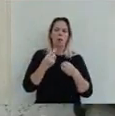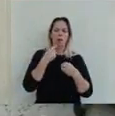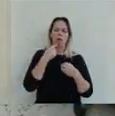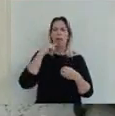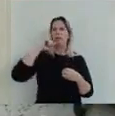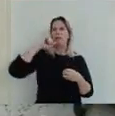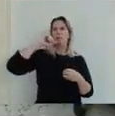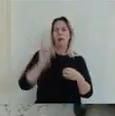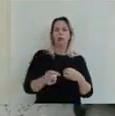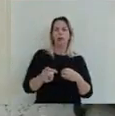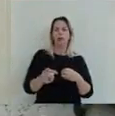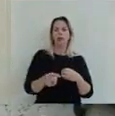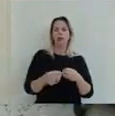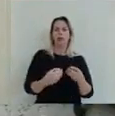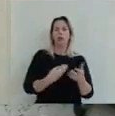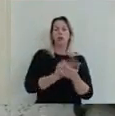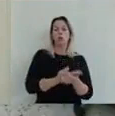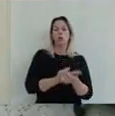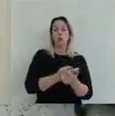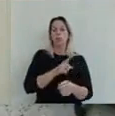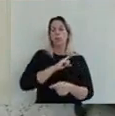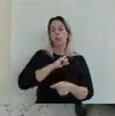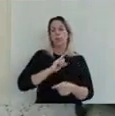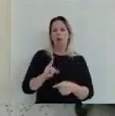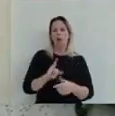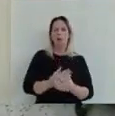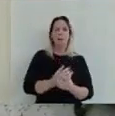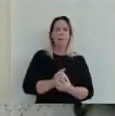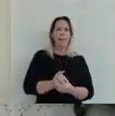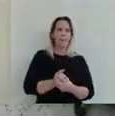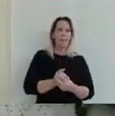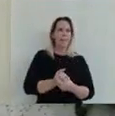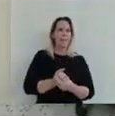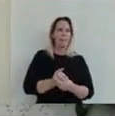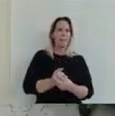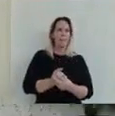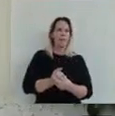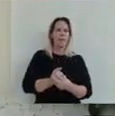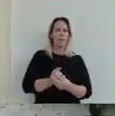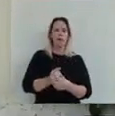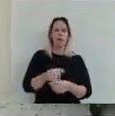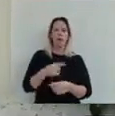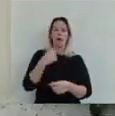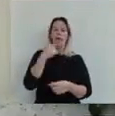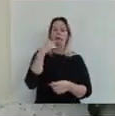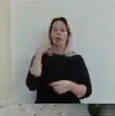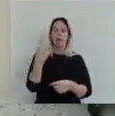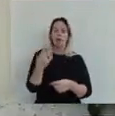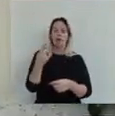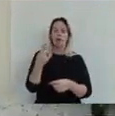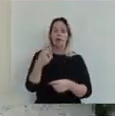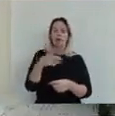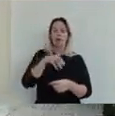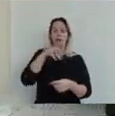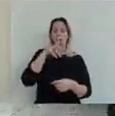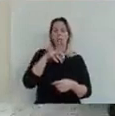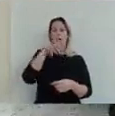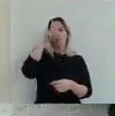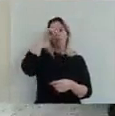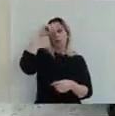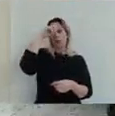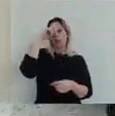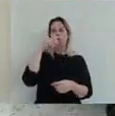esté esa nota, lo mismo al municipio. ¿Qué dice? Hospital San José dejó ingresar a libre a todos los que vienen de Brasil, sin aval